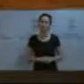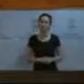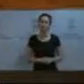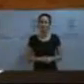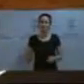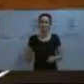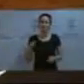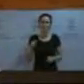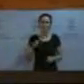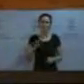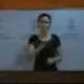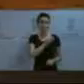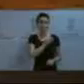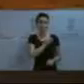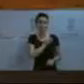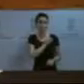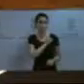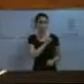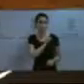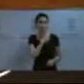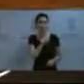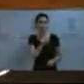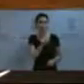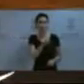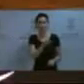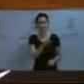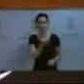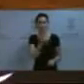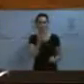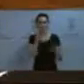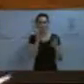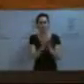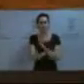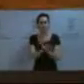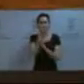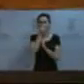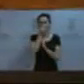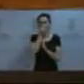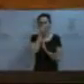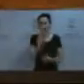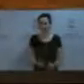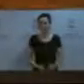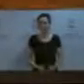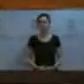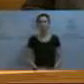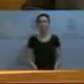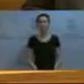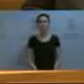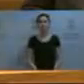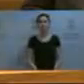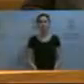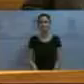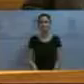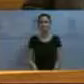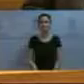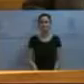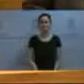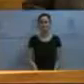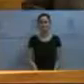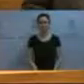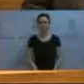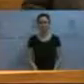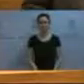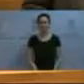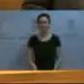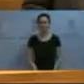la oportunidad de sus preguntas, usted goza claramente de un buen servicio de inteligencia. Muchas gracias. Gracias,